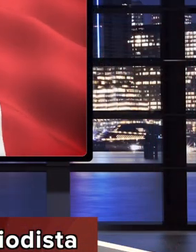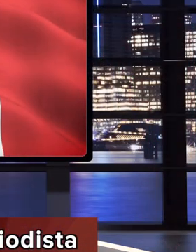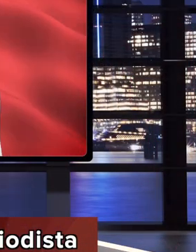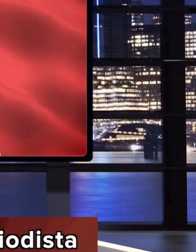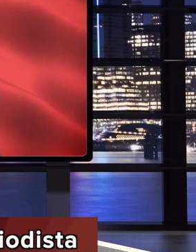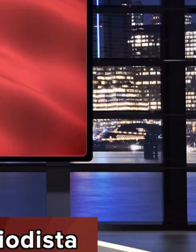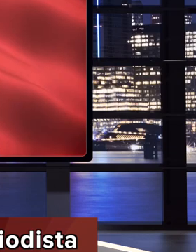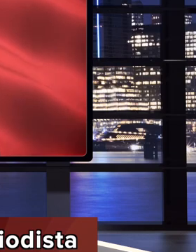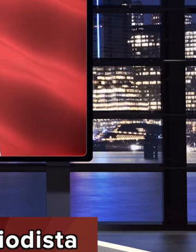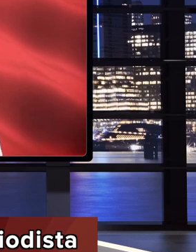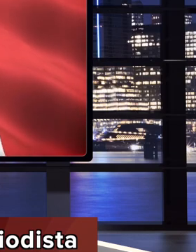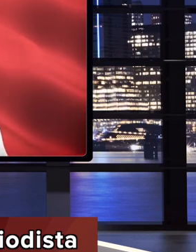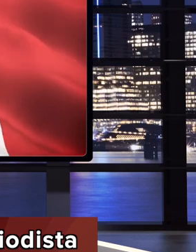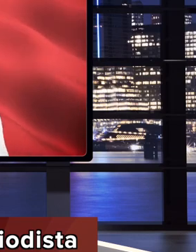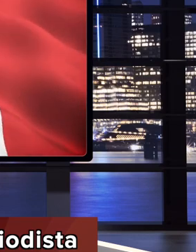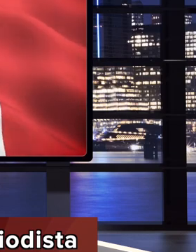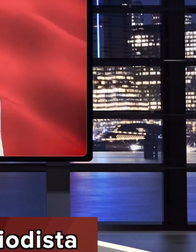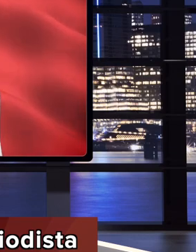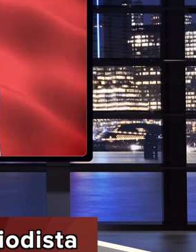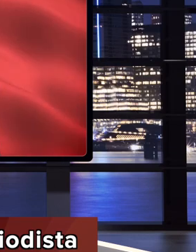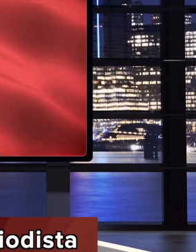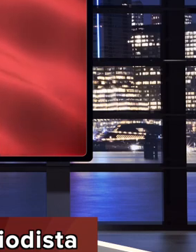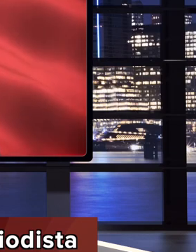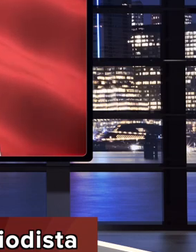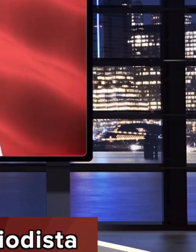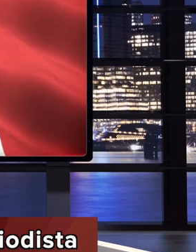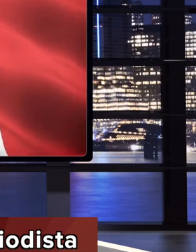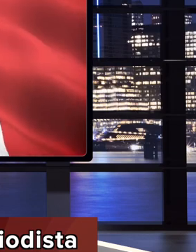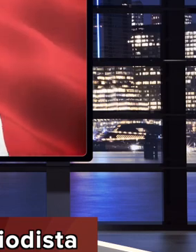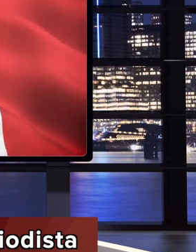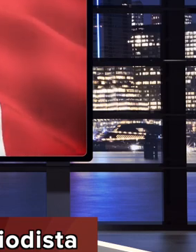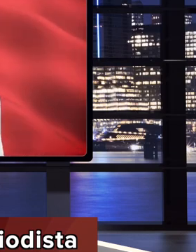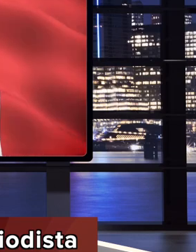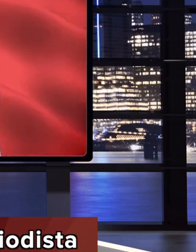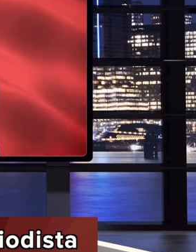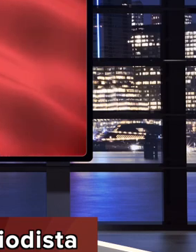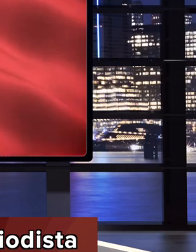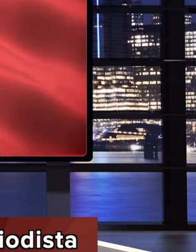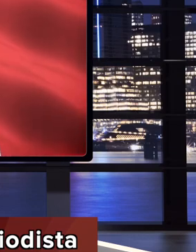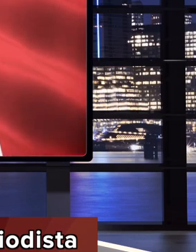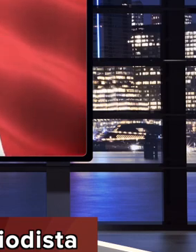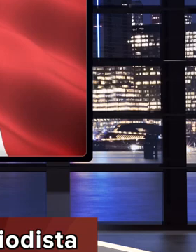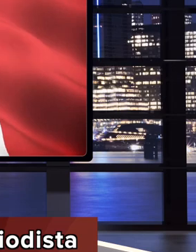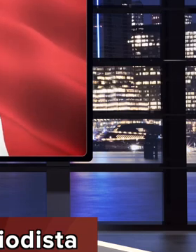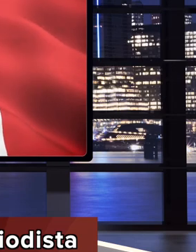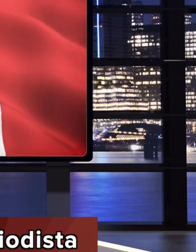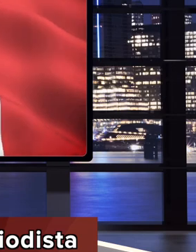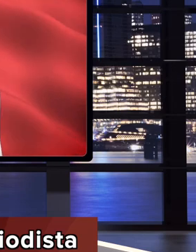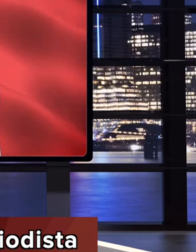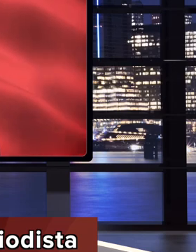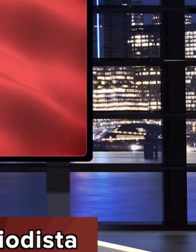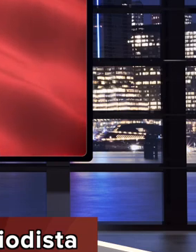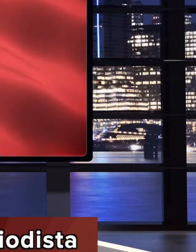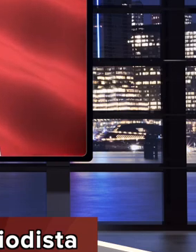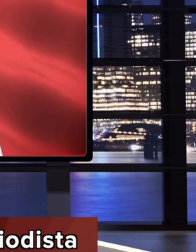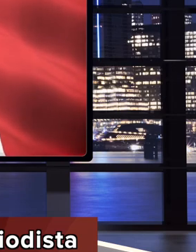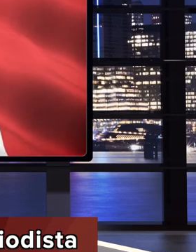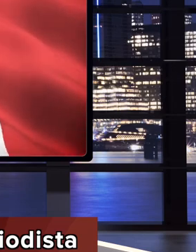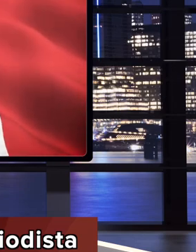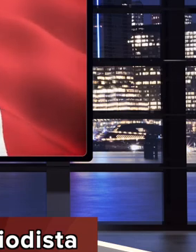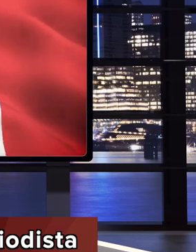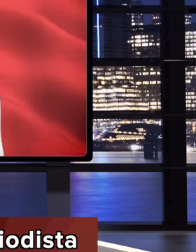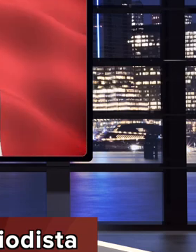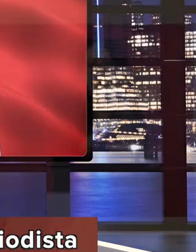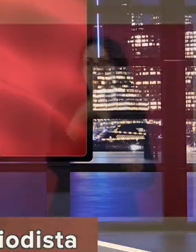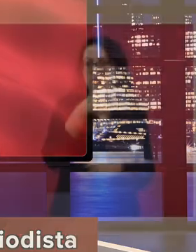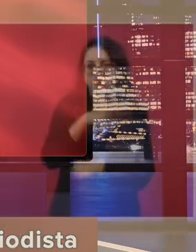conocido Comandante Rojo, quien misteriosamente se suicidó en un baño cuando sus compañeros lo llevaban a declarar